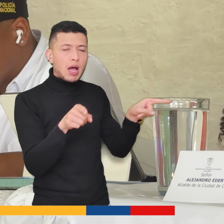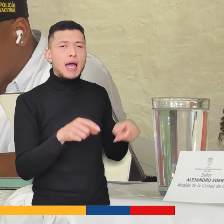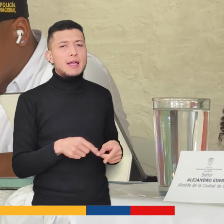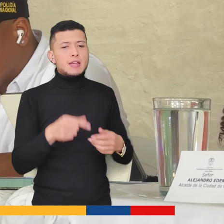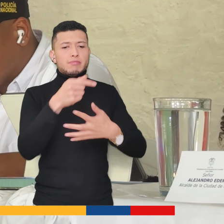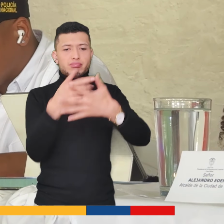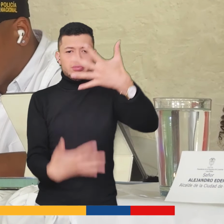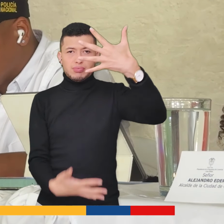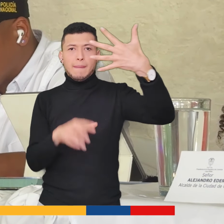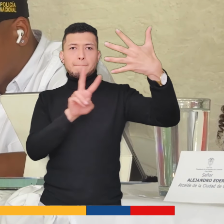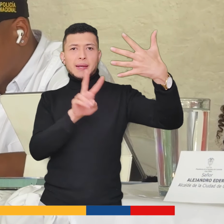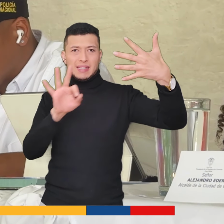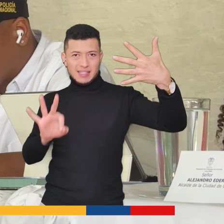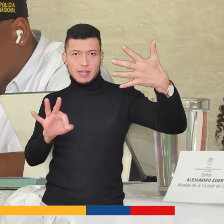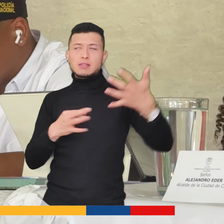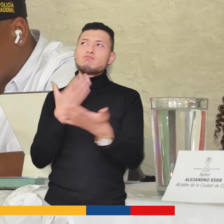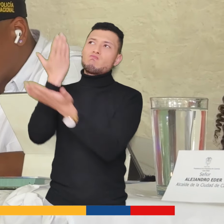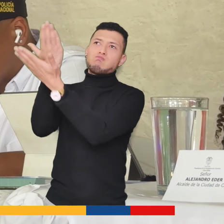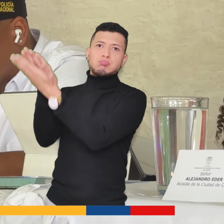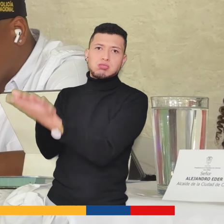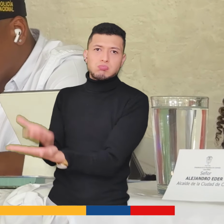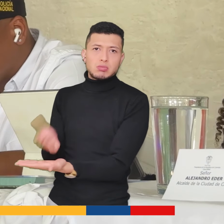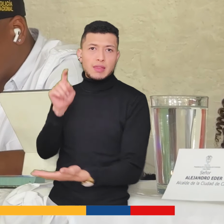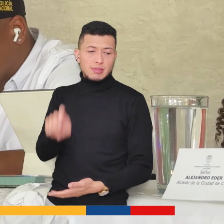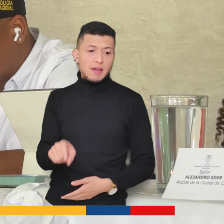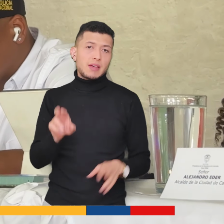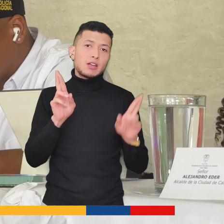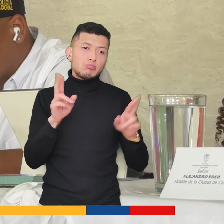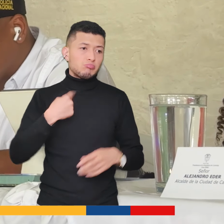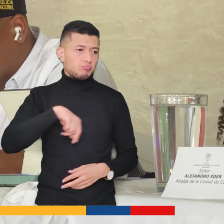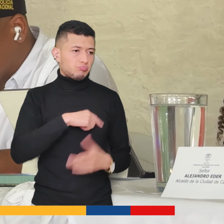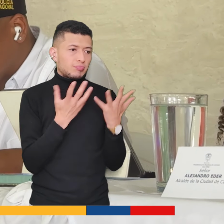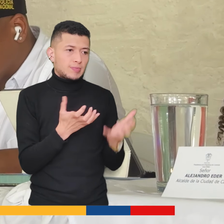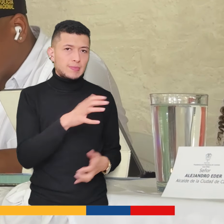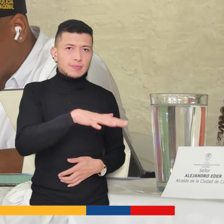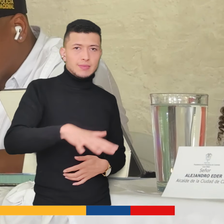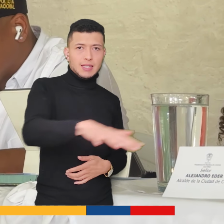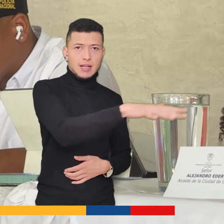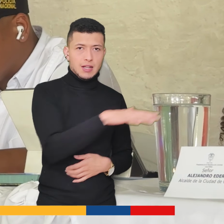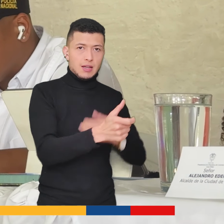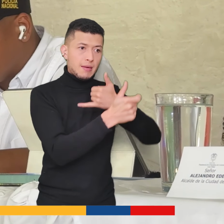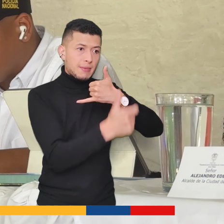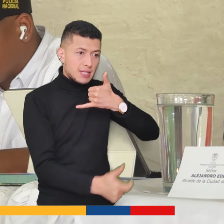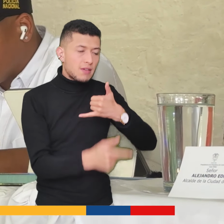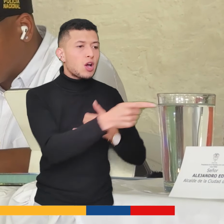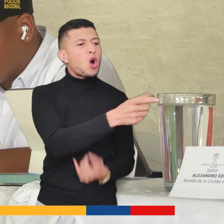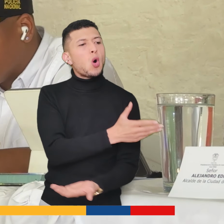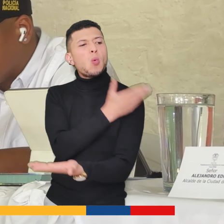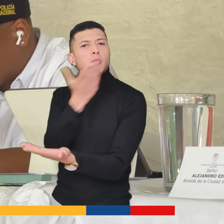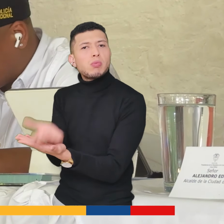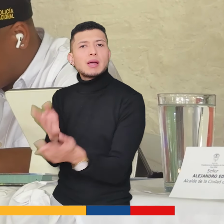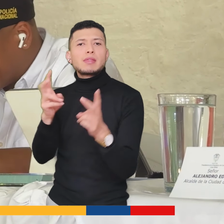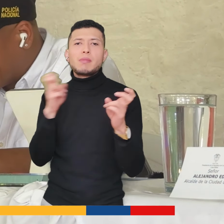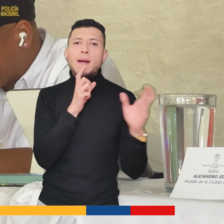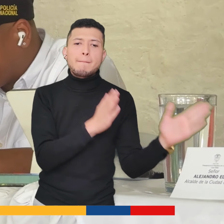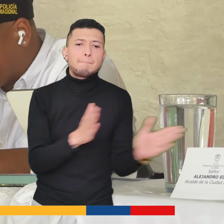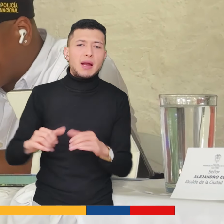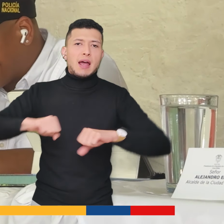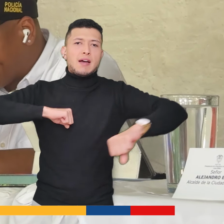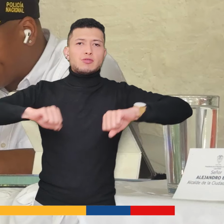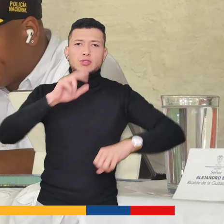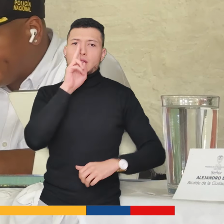aquí salgan propuestas de esta región para lo que tendremos que hacer en términos del plan de